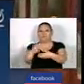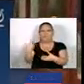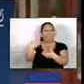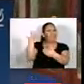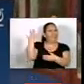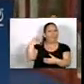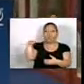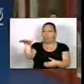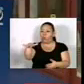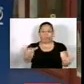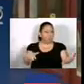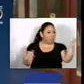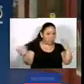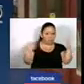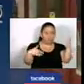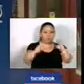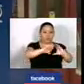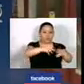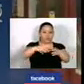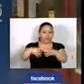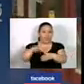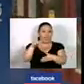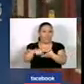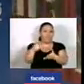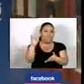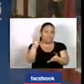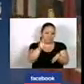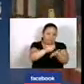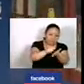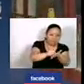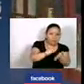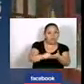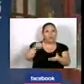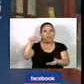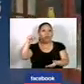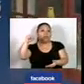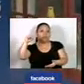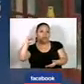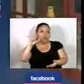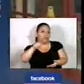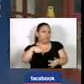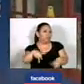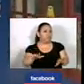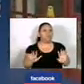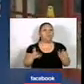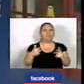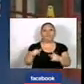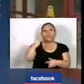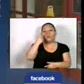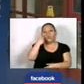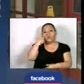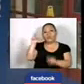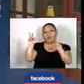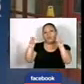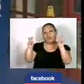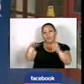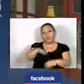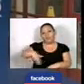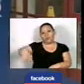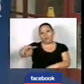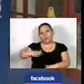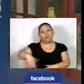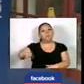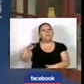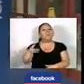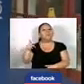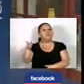votación a nivel nacional donde no se contaba con las actas correspondientes como por ejemplo en el caso de Santa Marta y